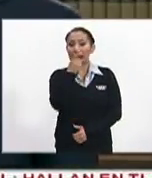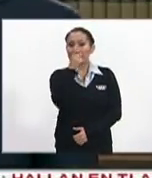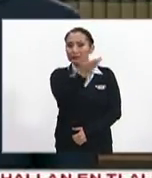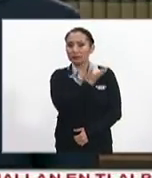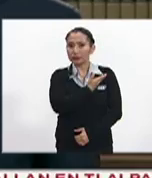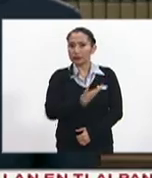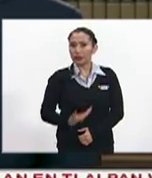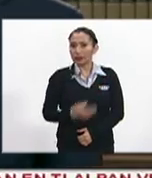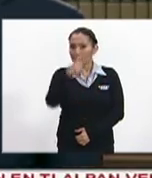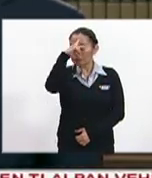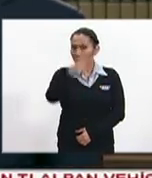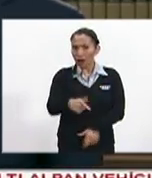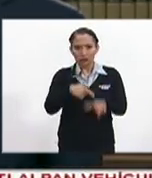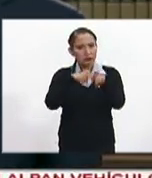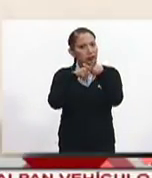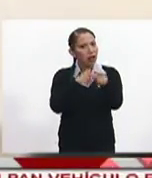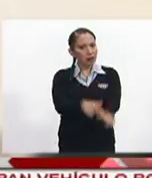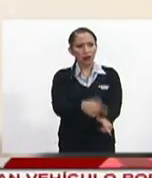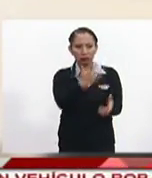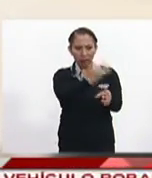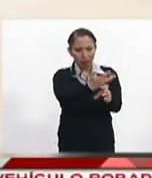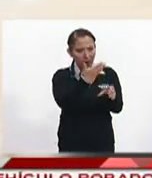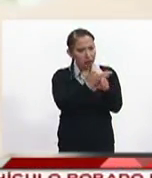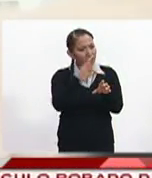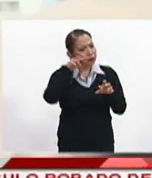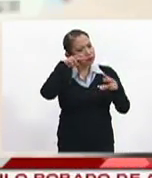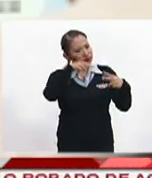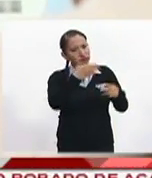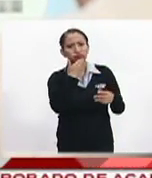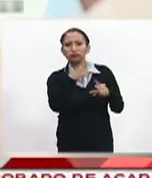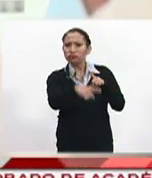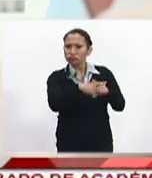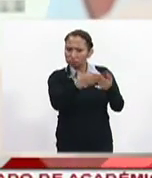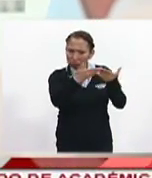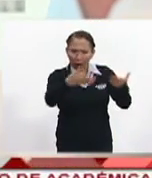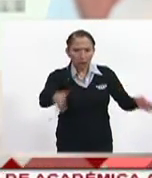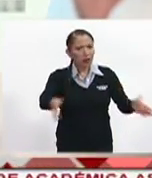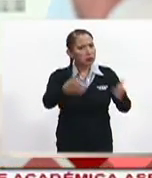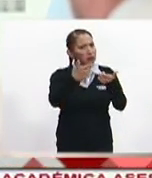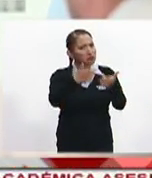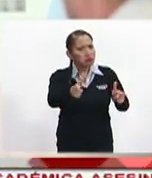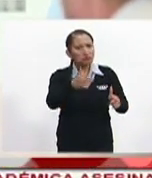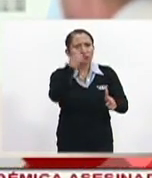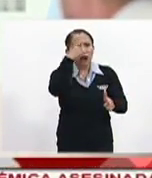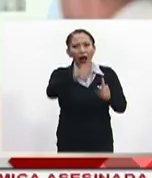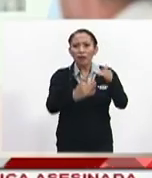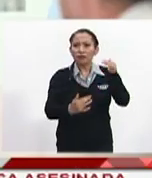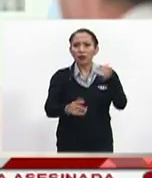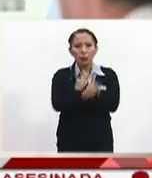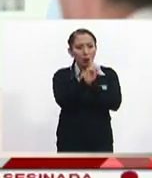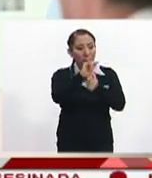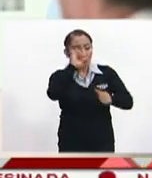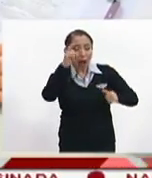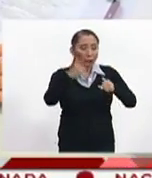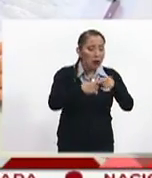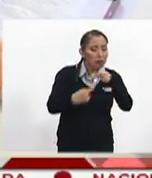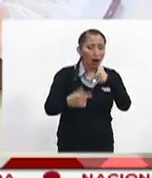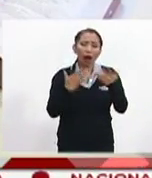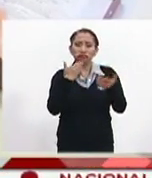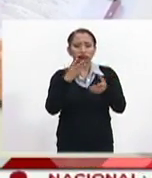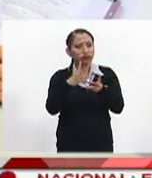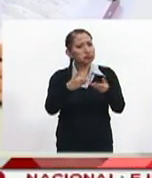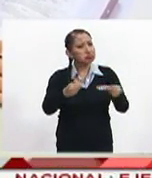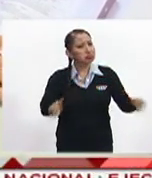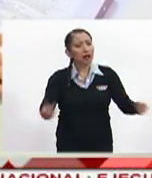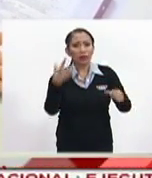el presidente que México ha mantenido con Estados Unidos una visión constructiva y abierta que ha permitido superar diferencias, enfrentar retos